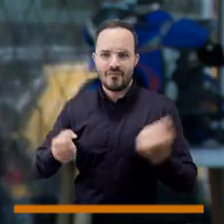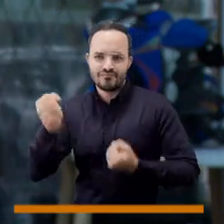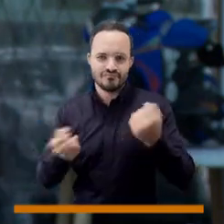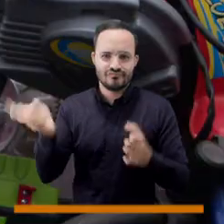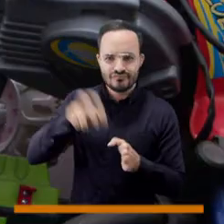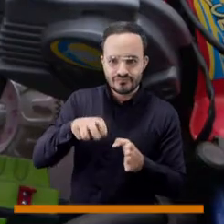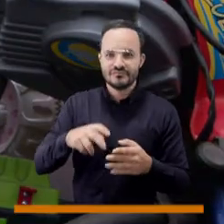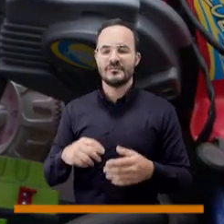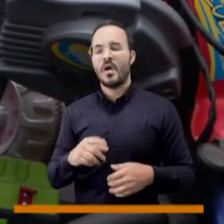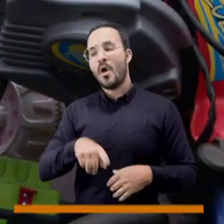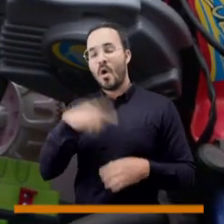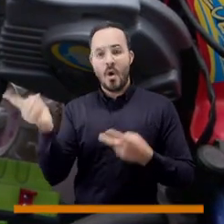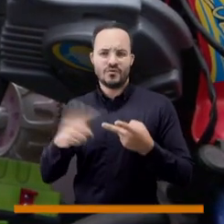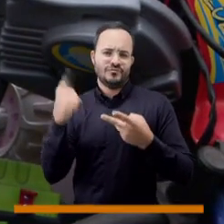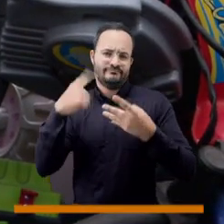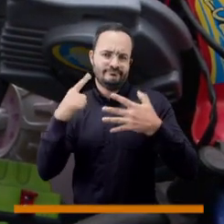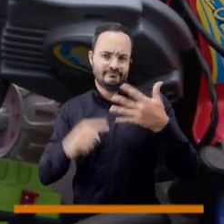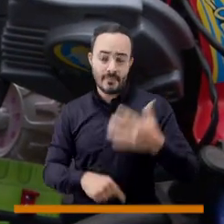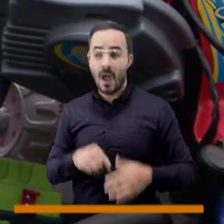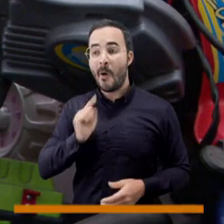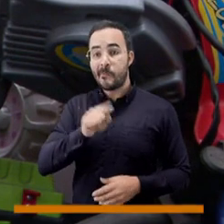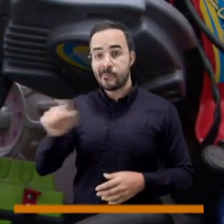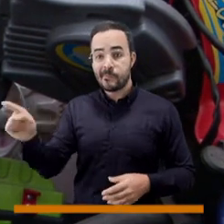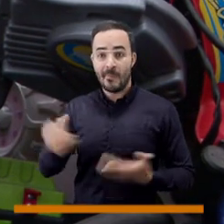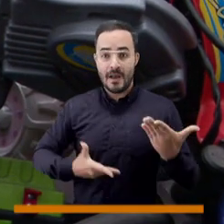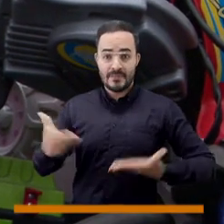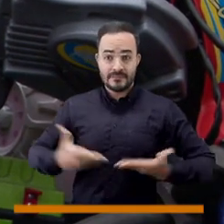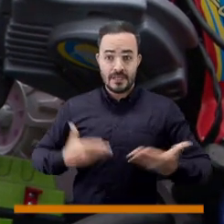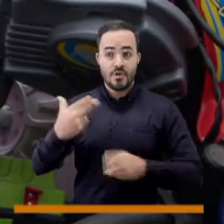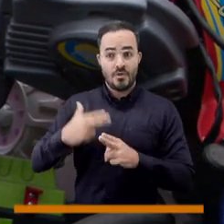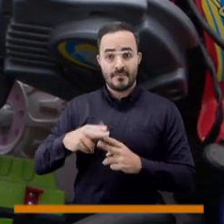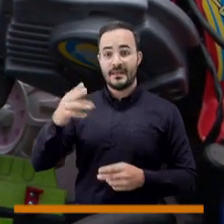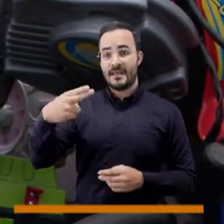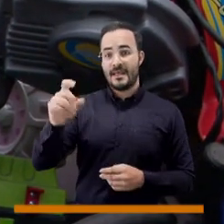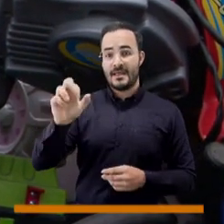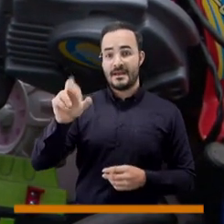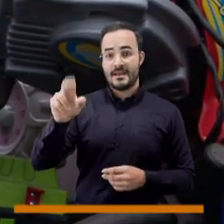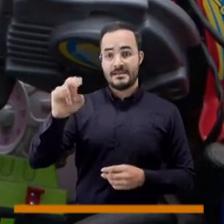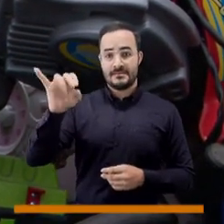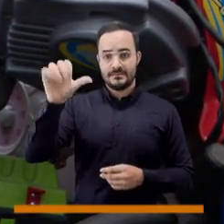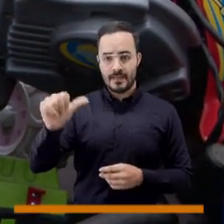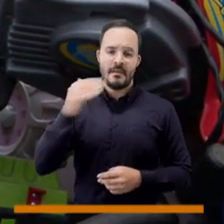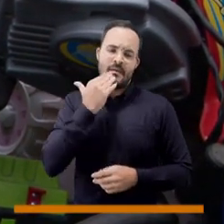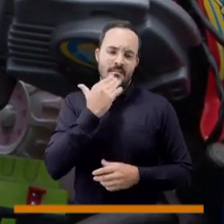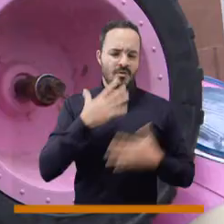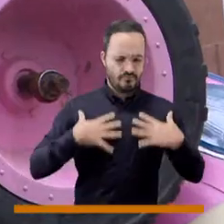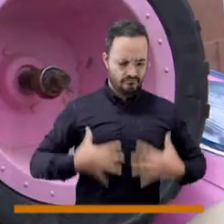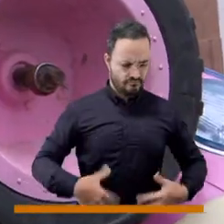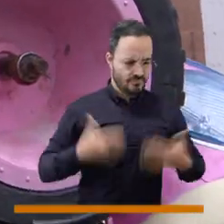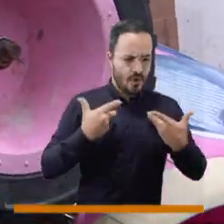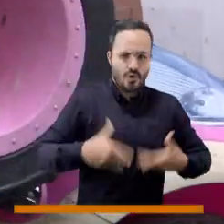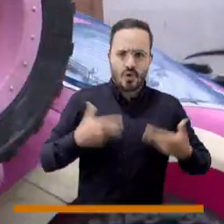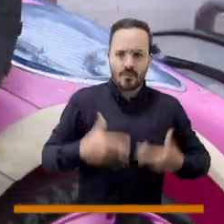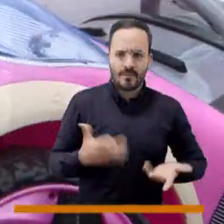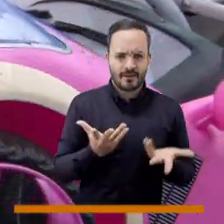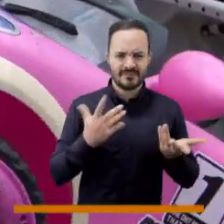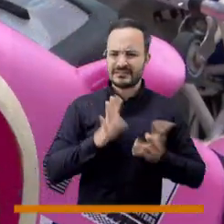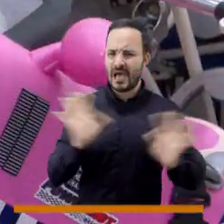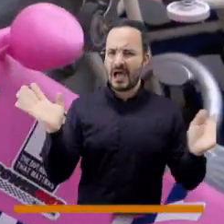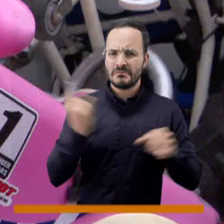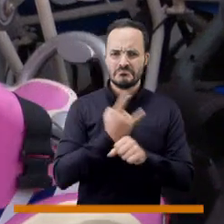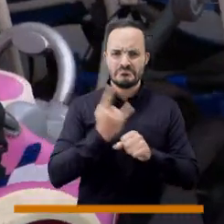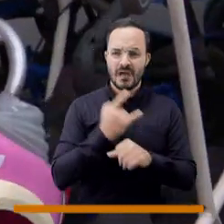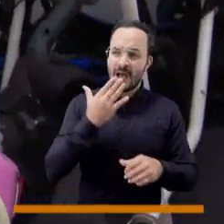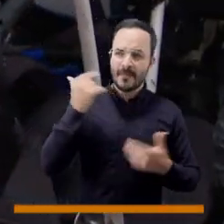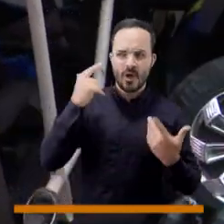todas estas cosas. Tenemos un almacén que se llama el Almacén Herencias. Entonces, ese almacén recibe, si tú vas a cambiar algo de tu ropa y quieres